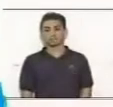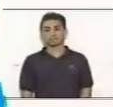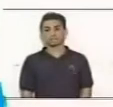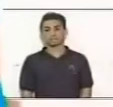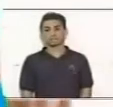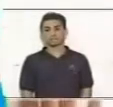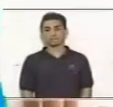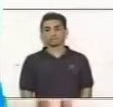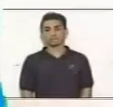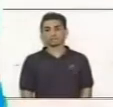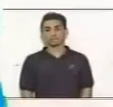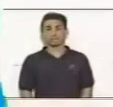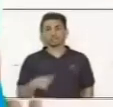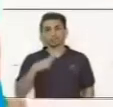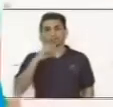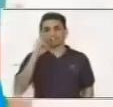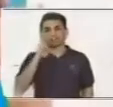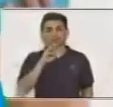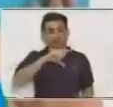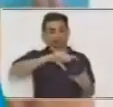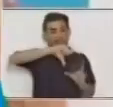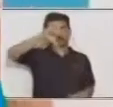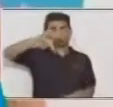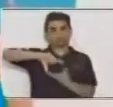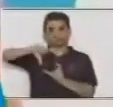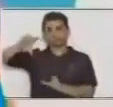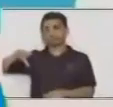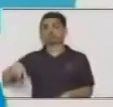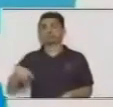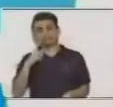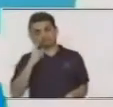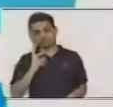Conseguí tres pedazos de hojas. Agarré mi tijera.